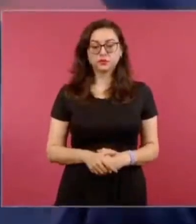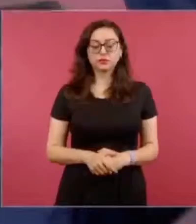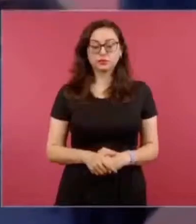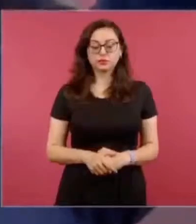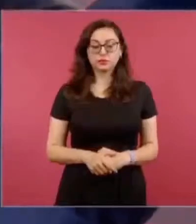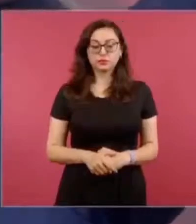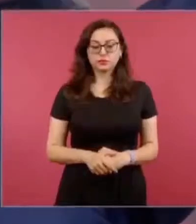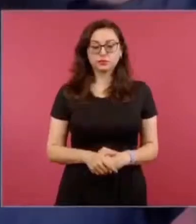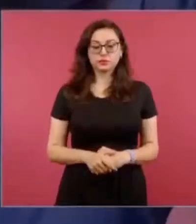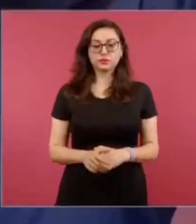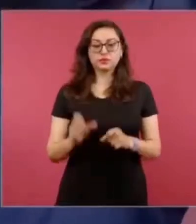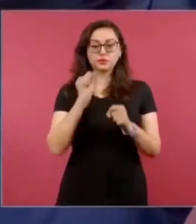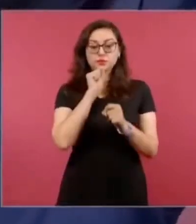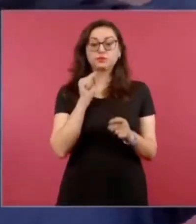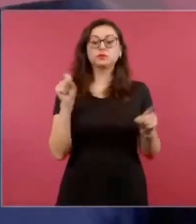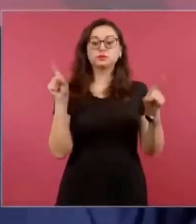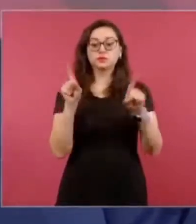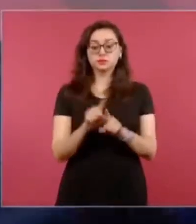hacia adelante,